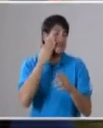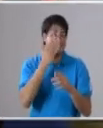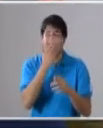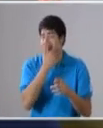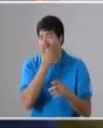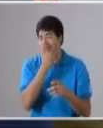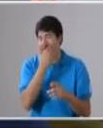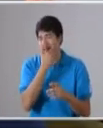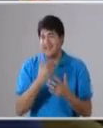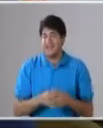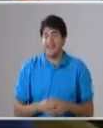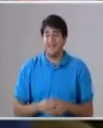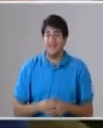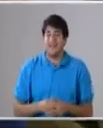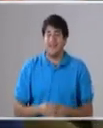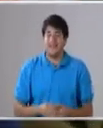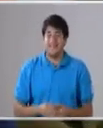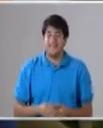Aleluya.